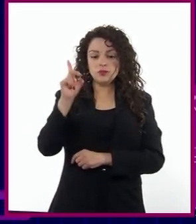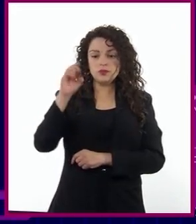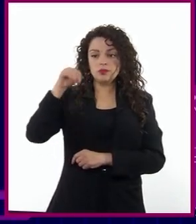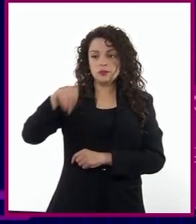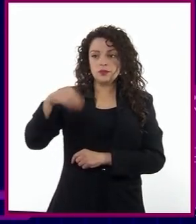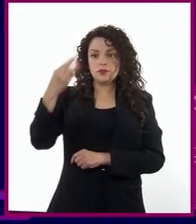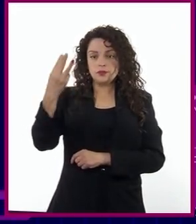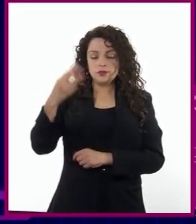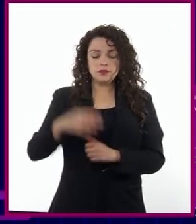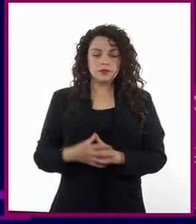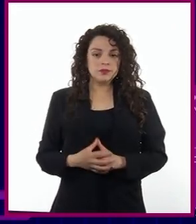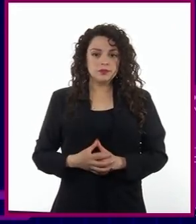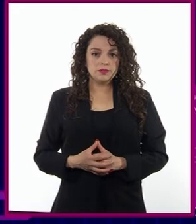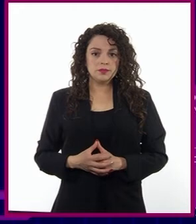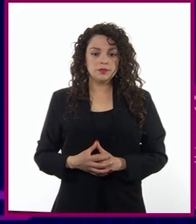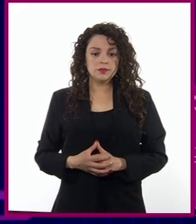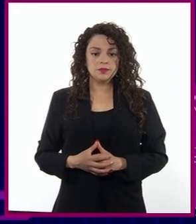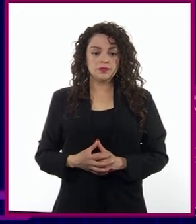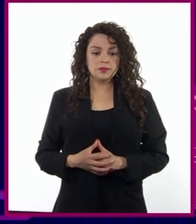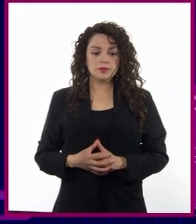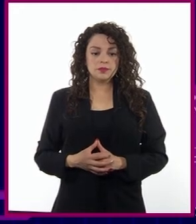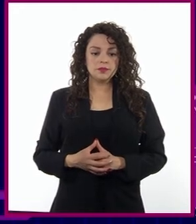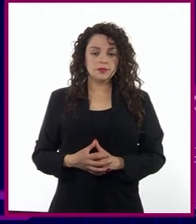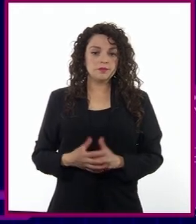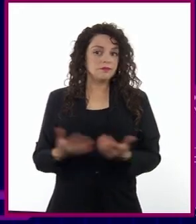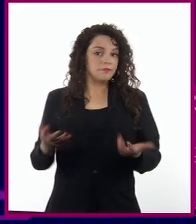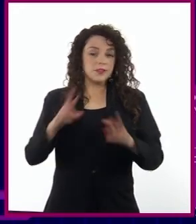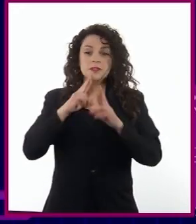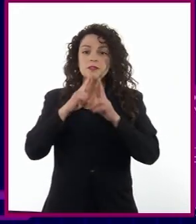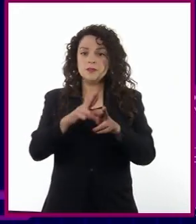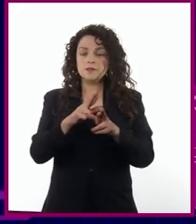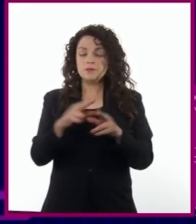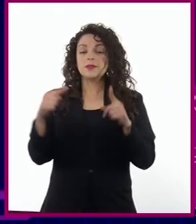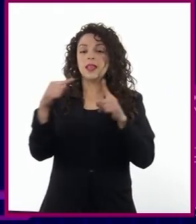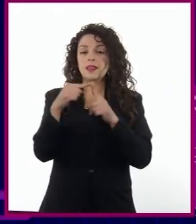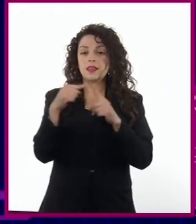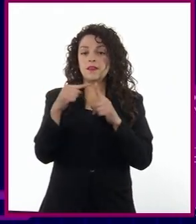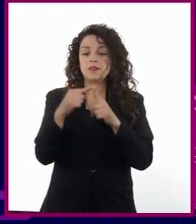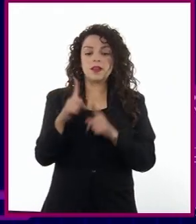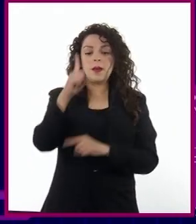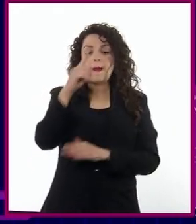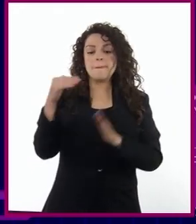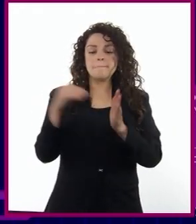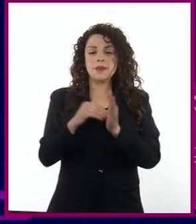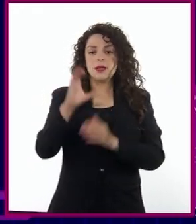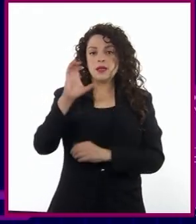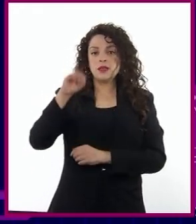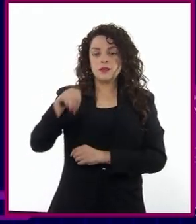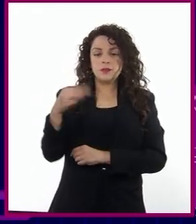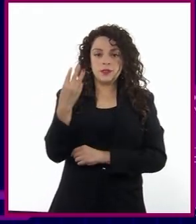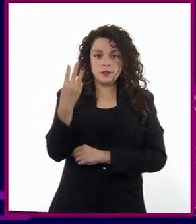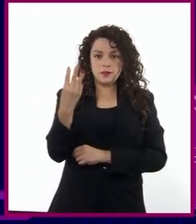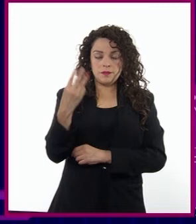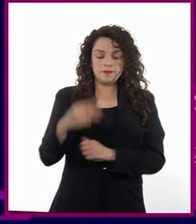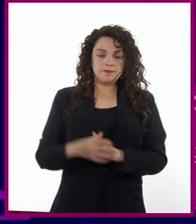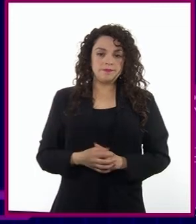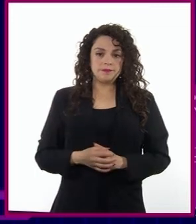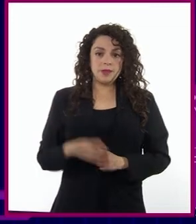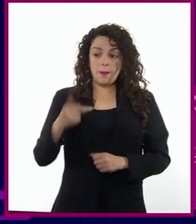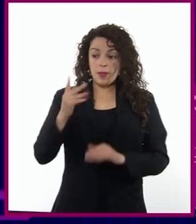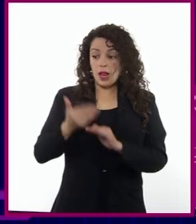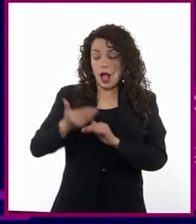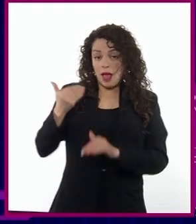1.0 decímetros cúbicos. Y su resultado lo dividimos entre 1000 centímetros cúbicos, no sin